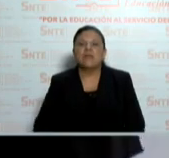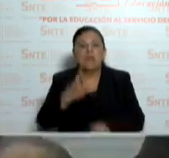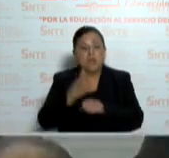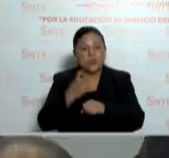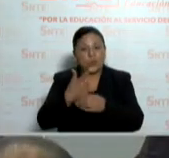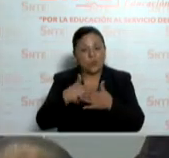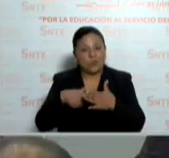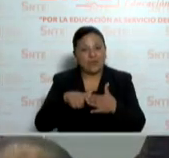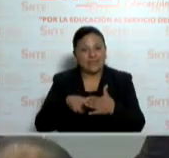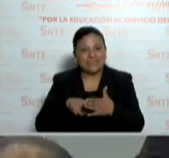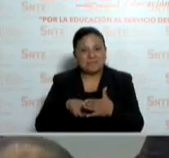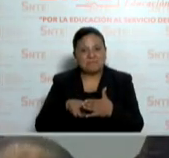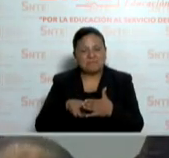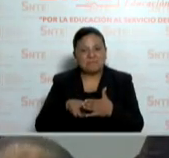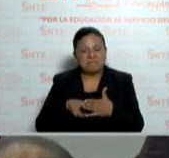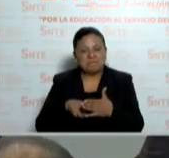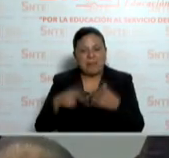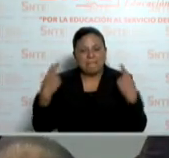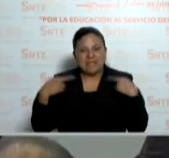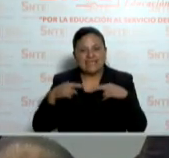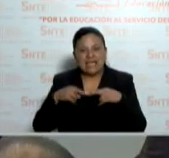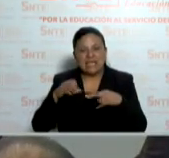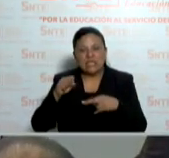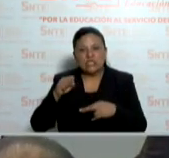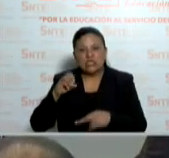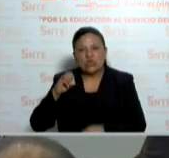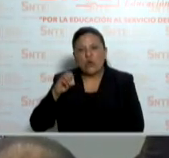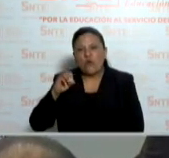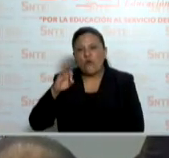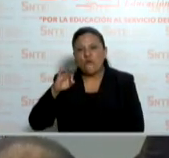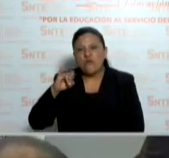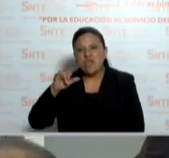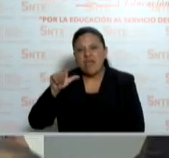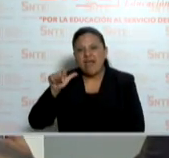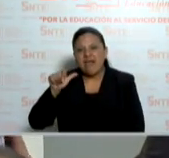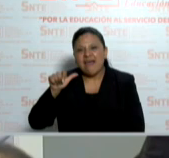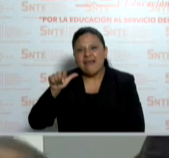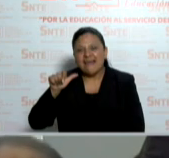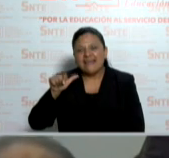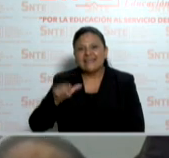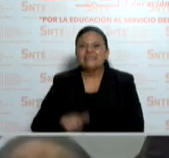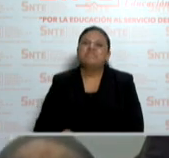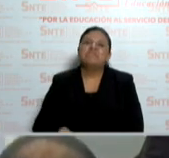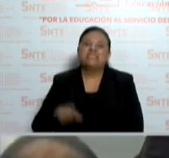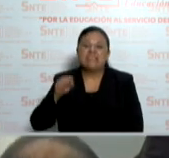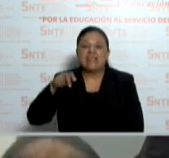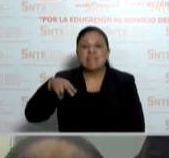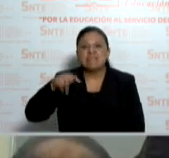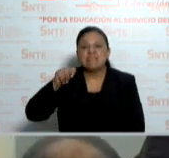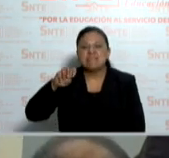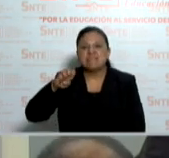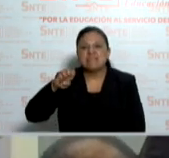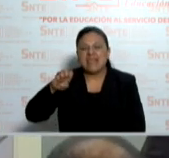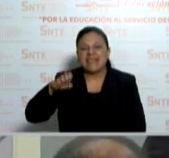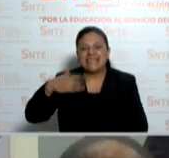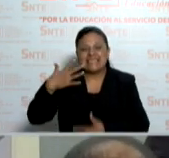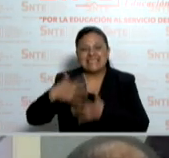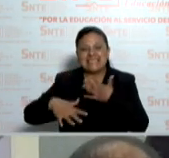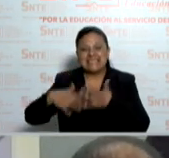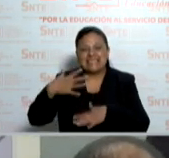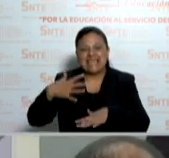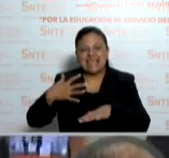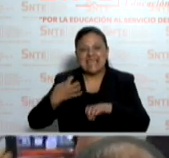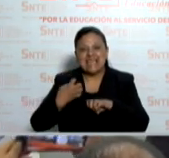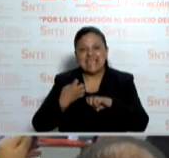Segundo lugar, profesora Sofía Isabel Rivera Rodríguez, sección 15 del Estado